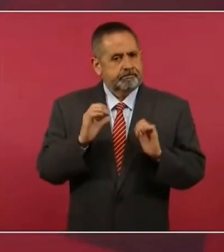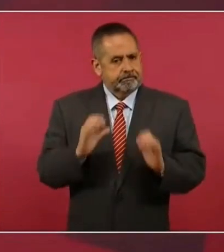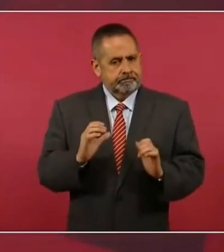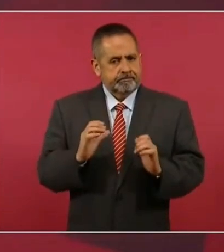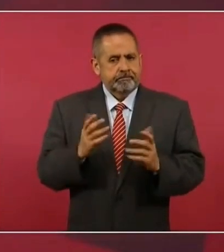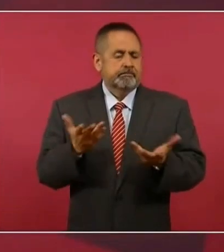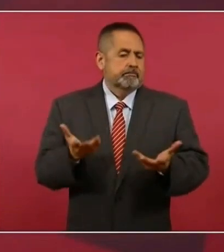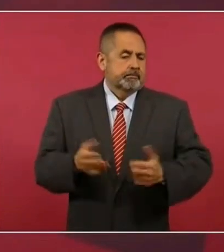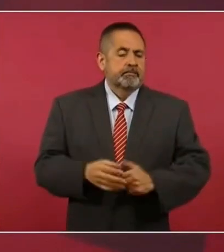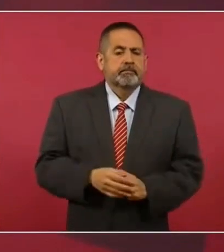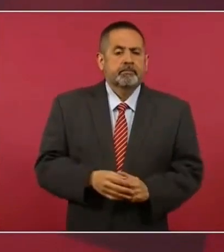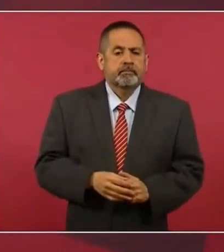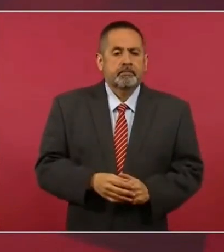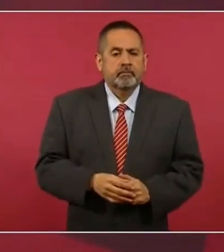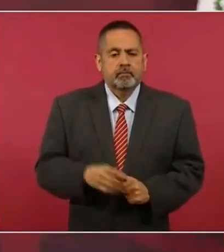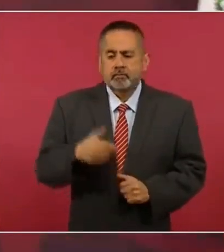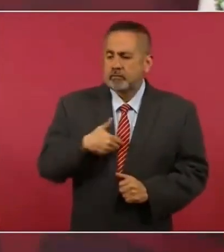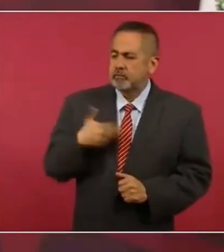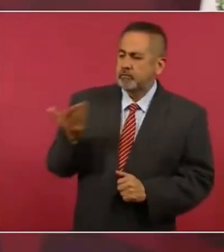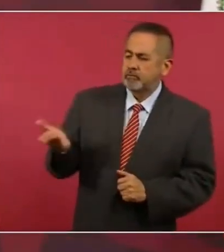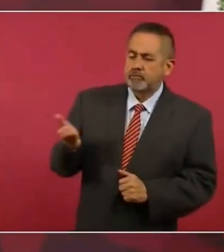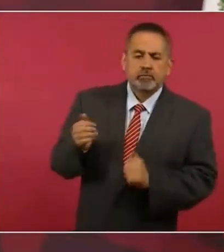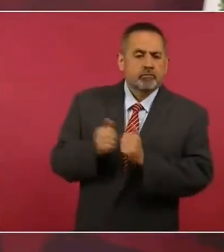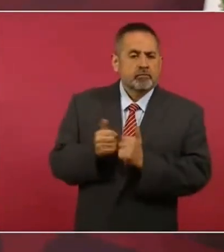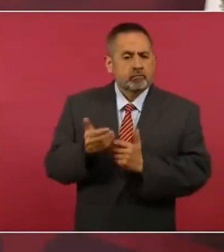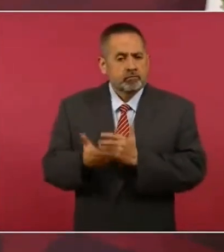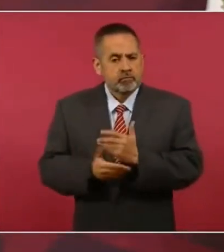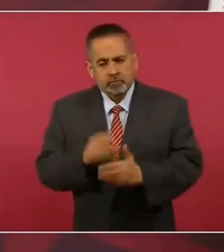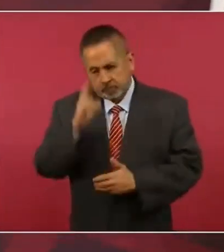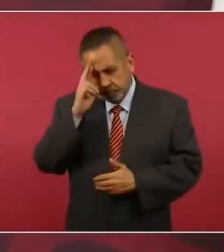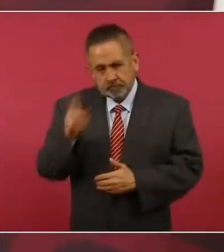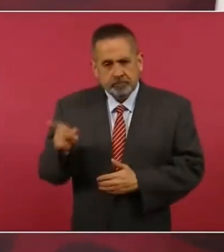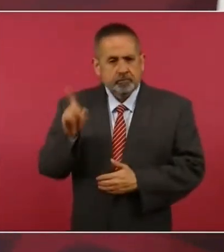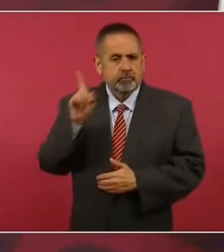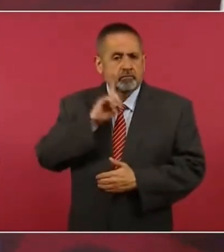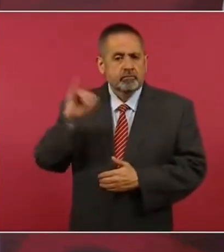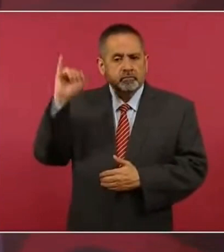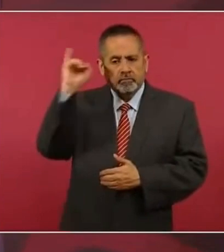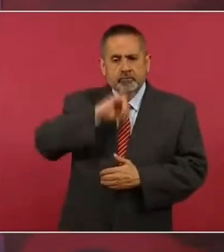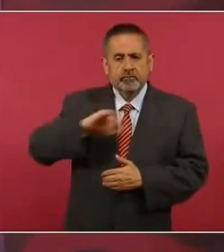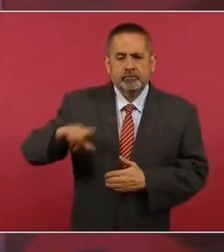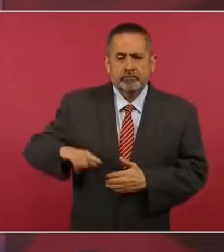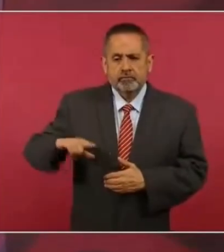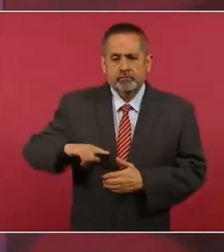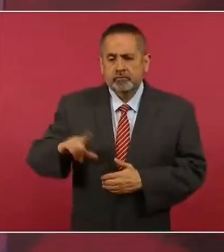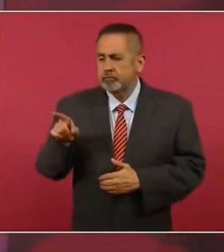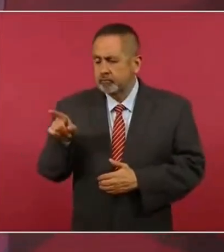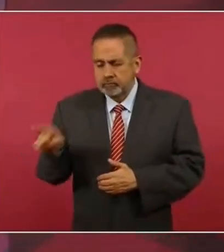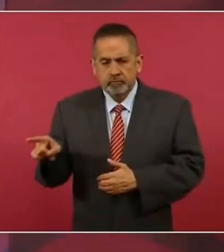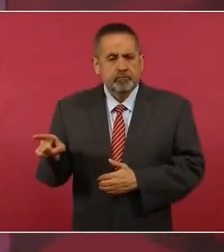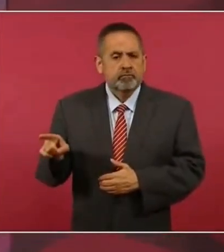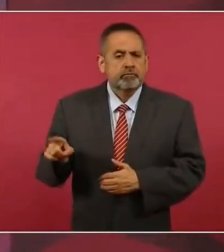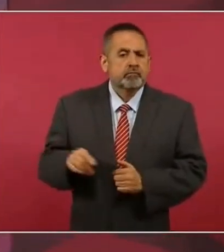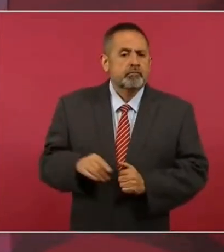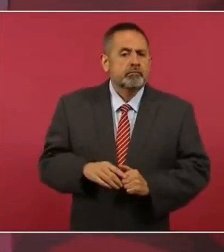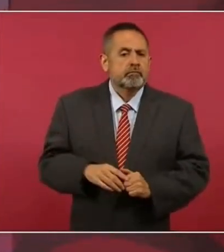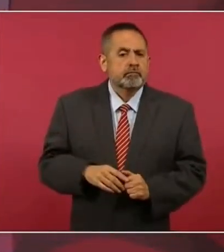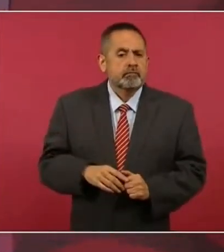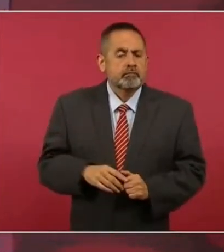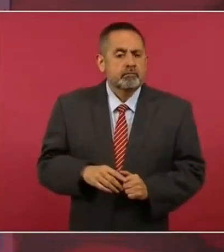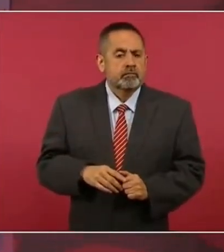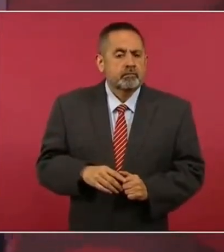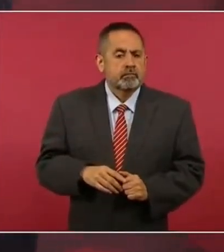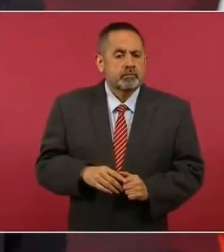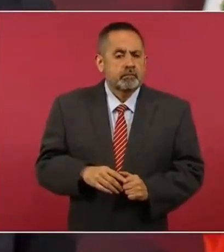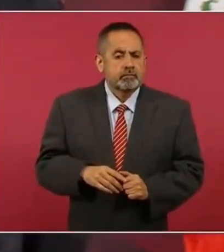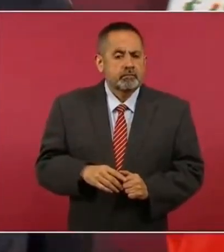Y le pedimos respetuosamente a la jefa de gobierno que desde